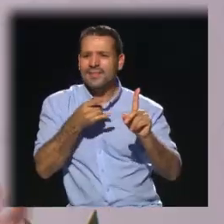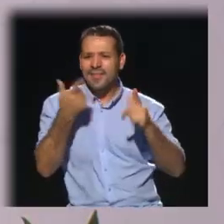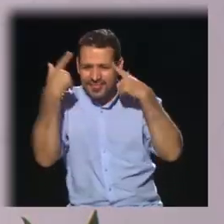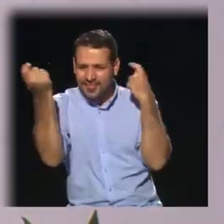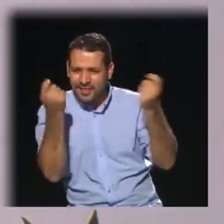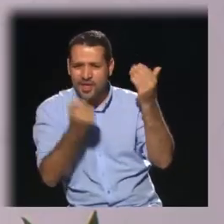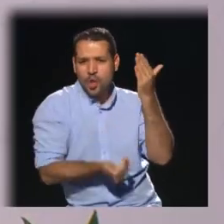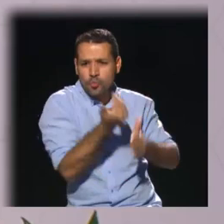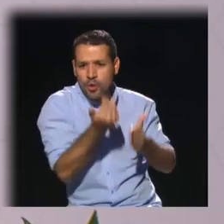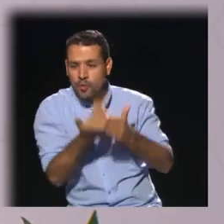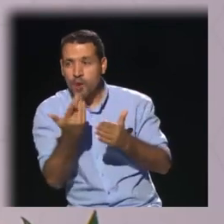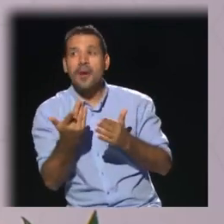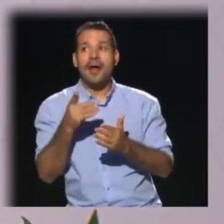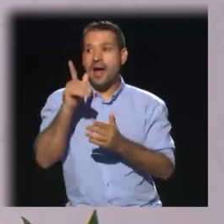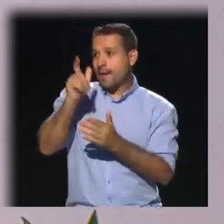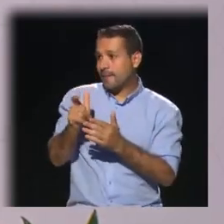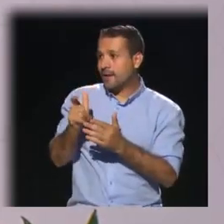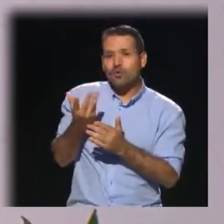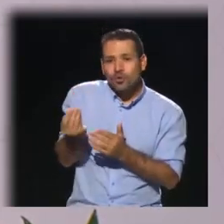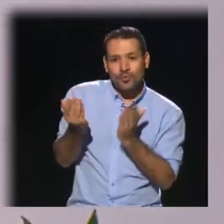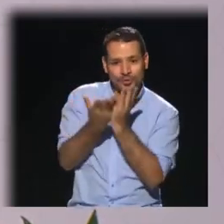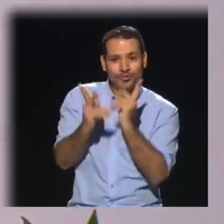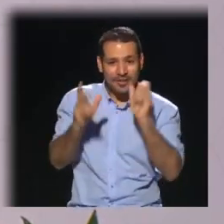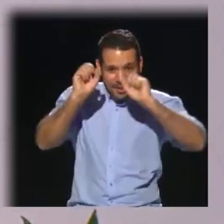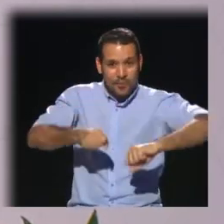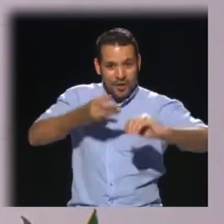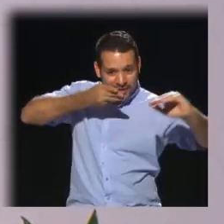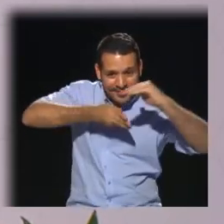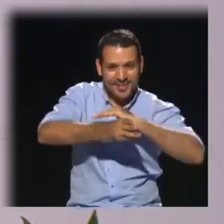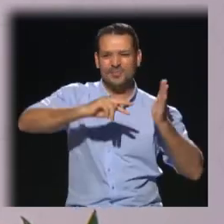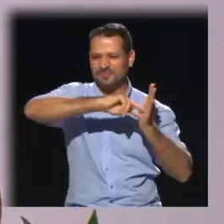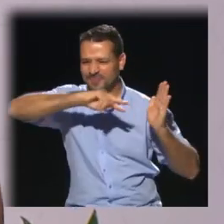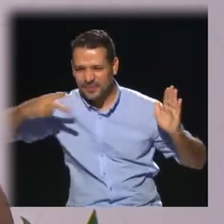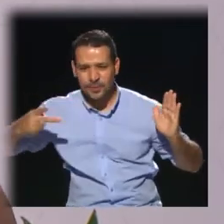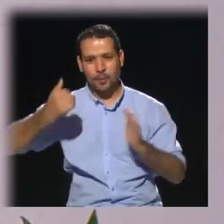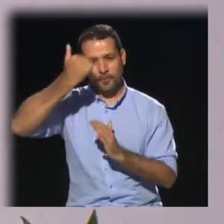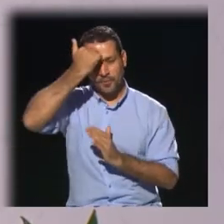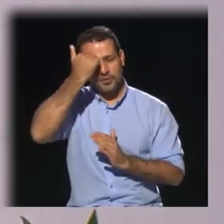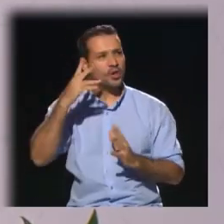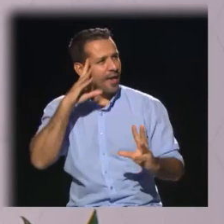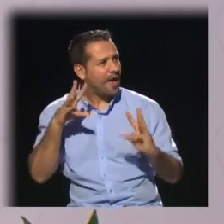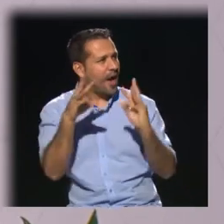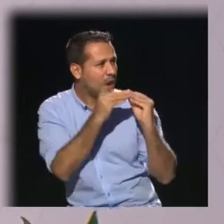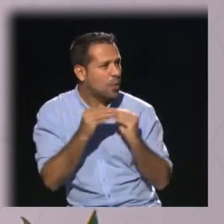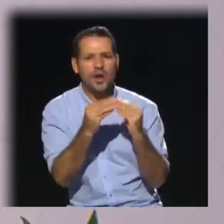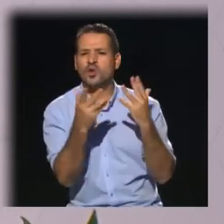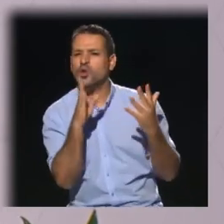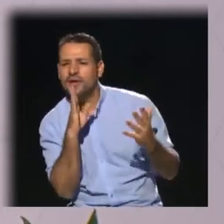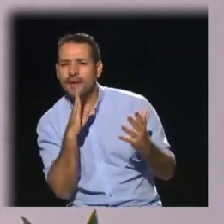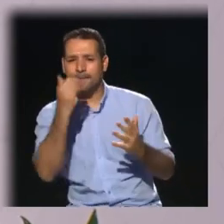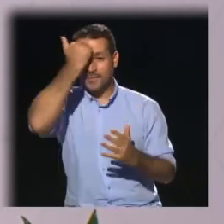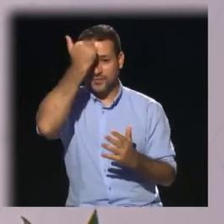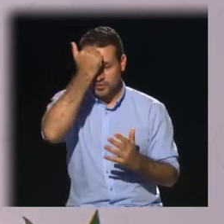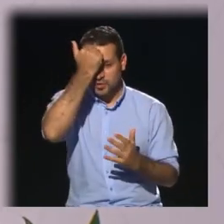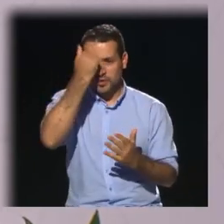desarrollar esta estrategia. Pero para los que tienen conectividad, tenemos esta estrategia y con los profesores vamos a realizar esto, con los psicólogos. Entonces yo creo que